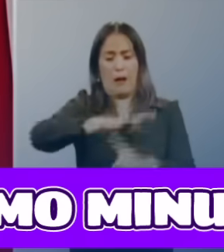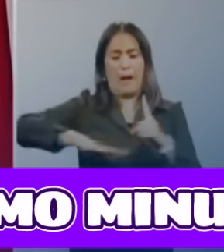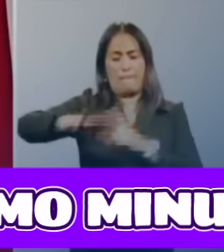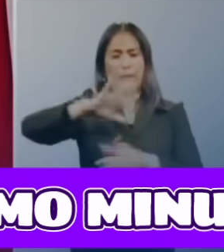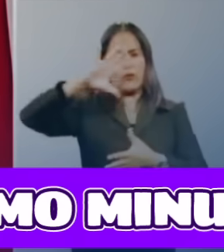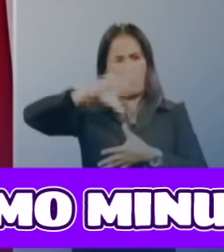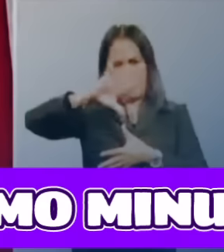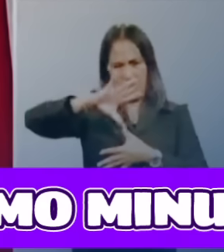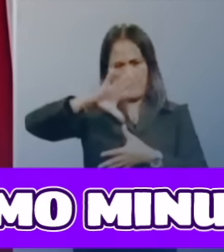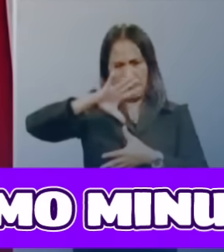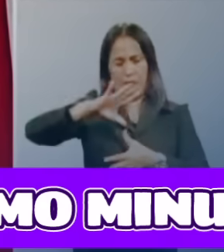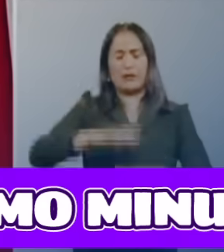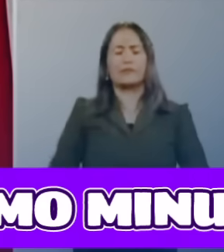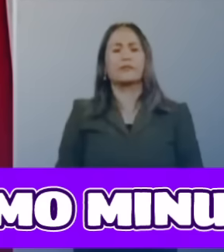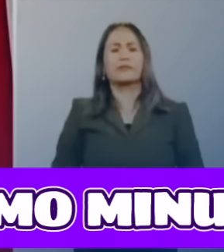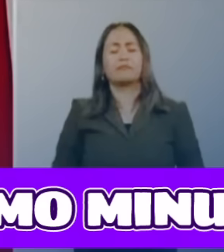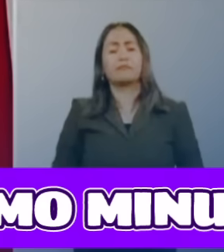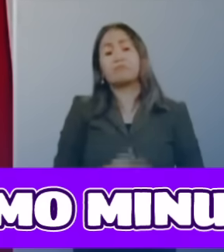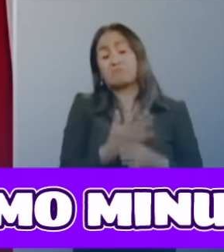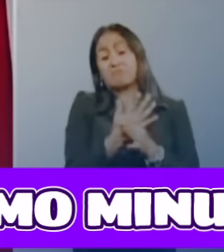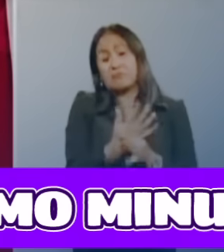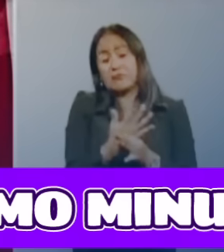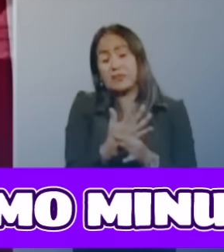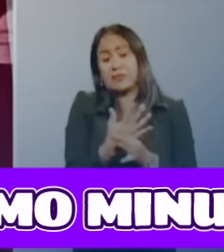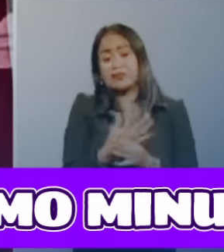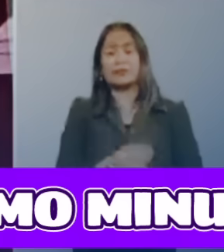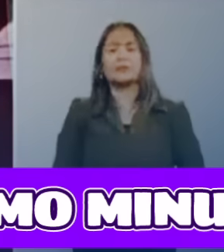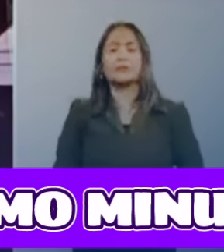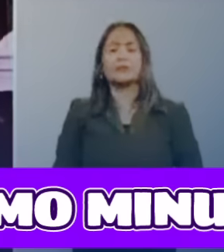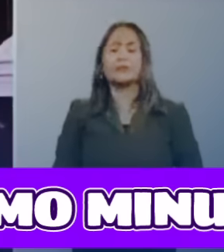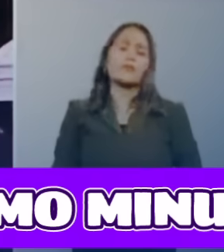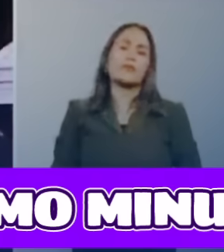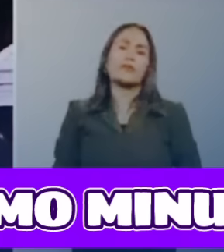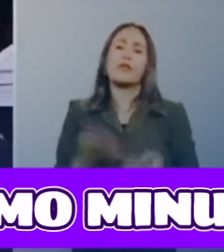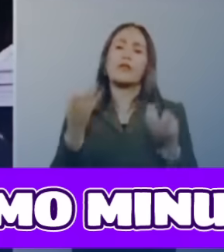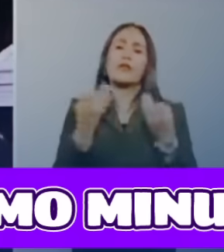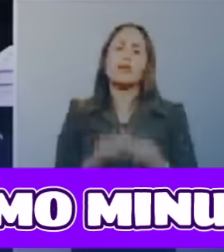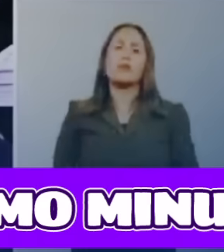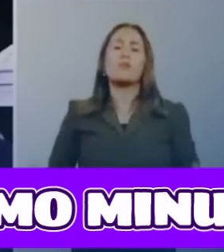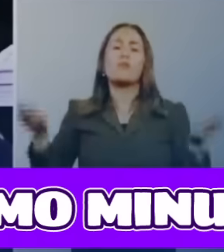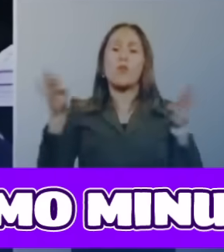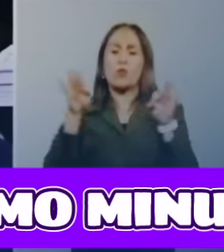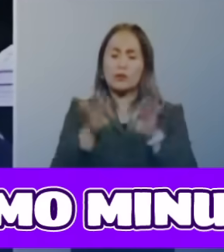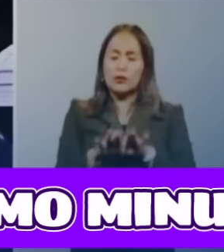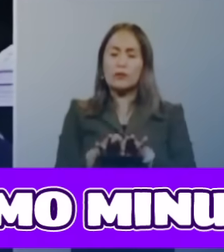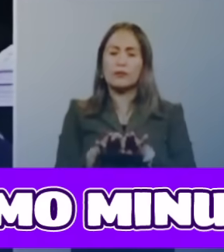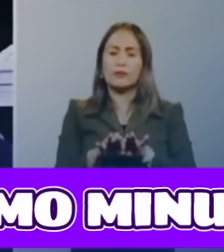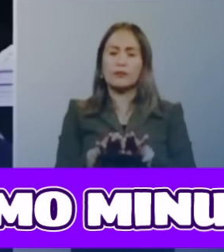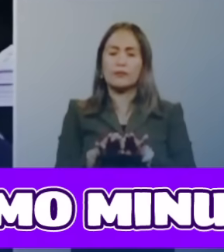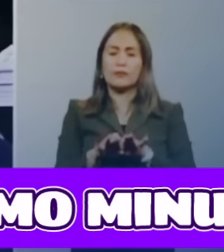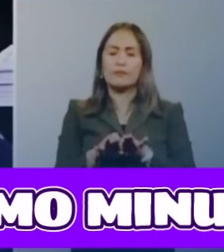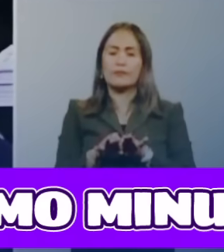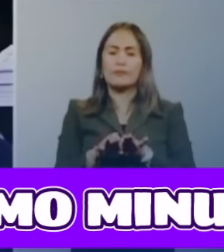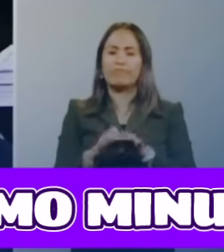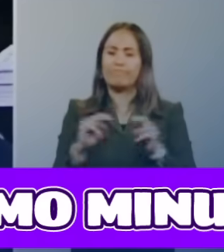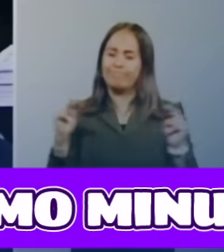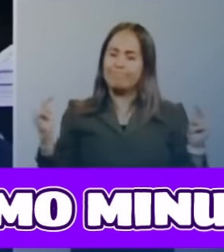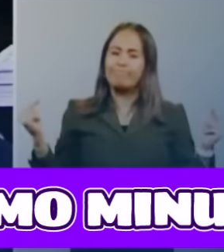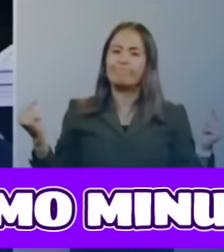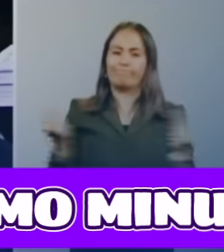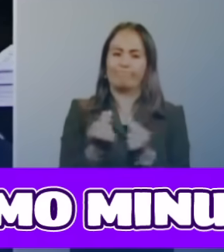observó que, cito, es indispensable dar respuesta a